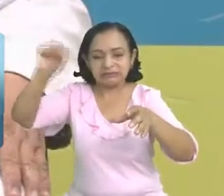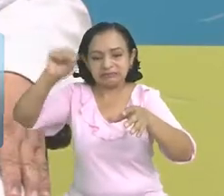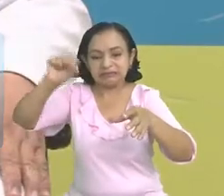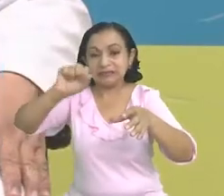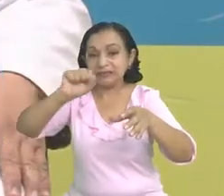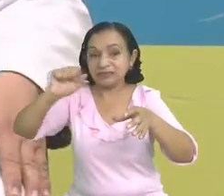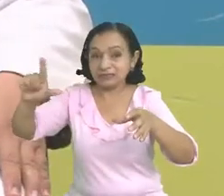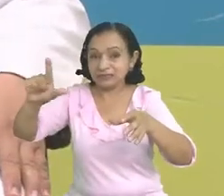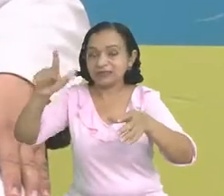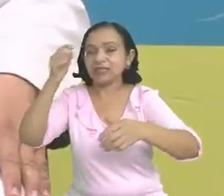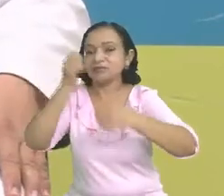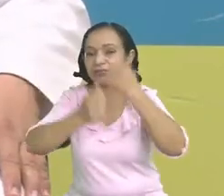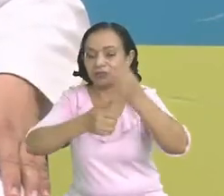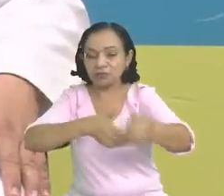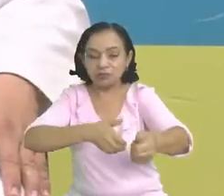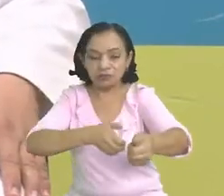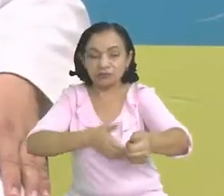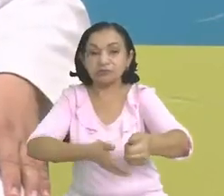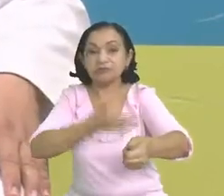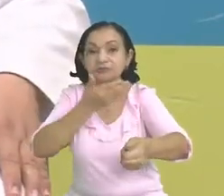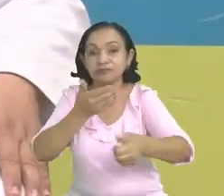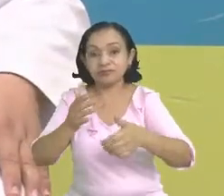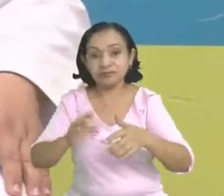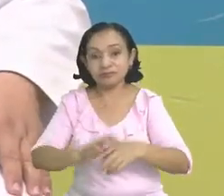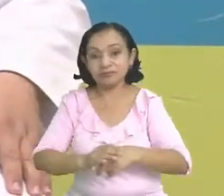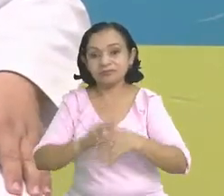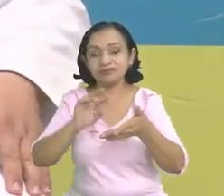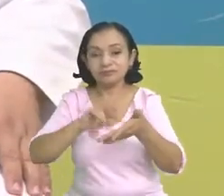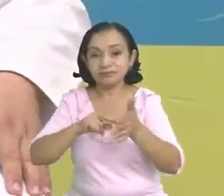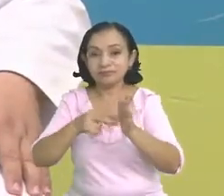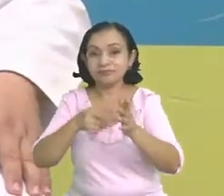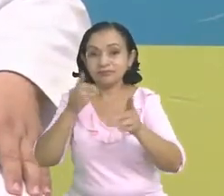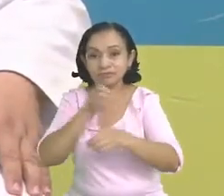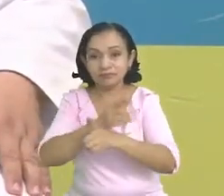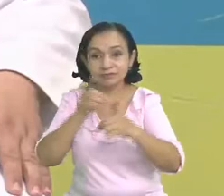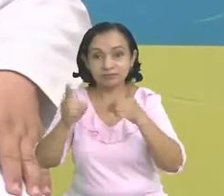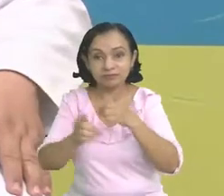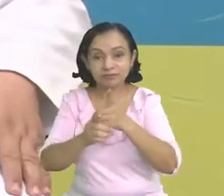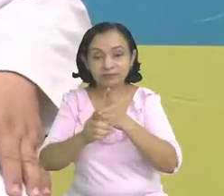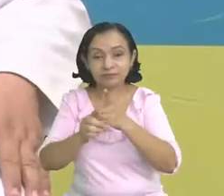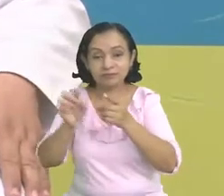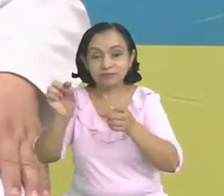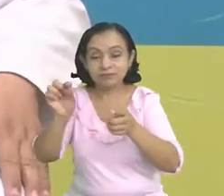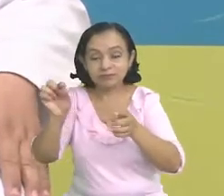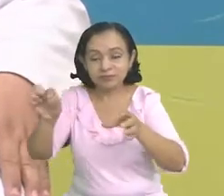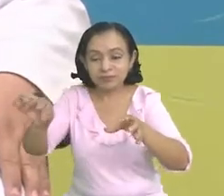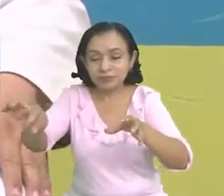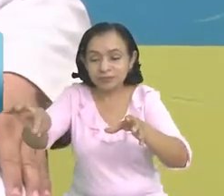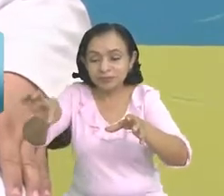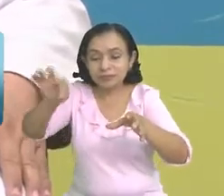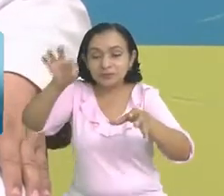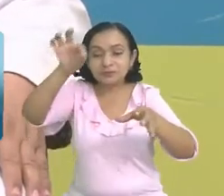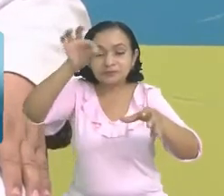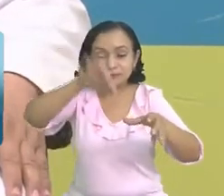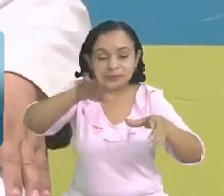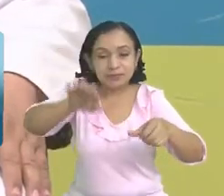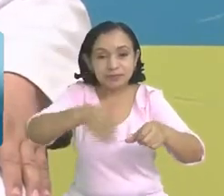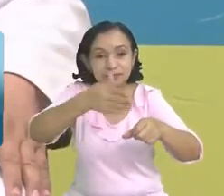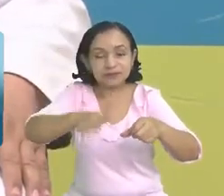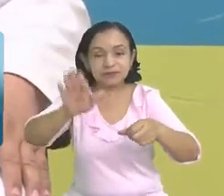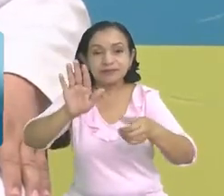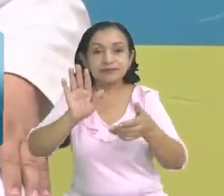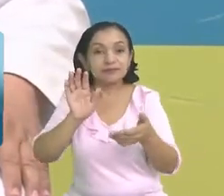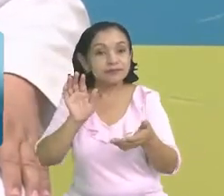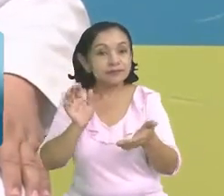a los pacientes hipertensos. Por eso es que nosotros debemos de hacer un puntito, nada más, solamente para tratar de darle